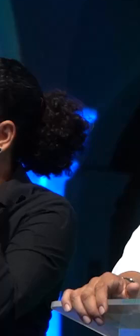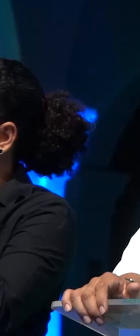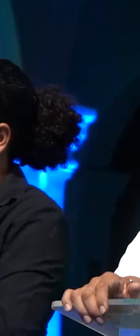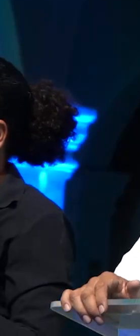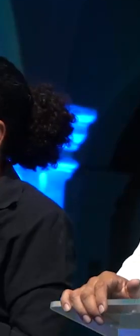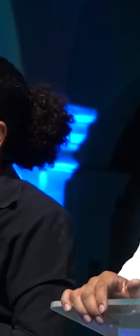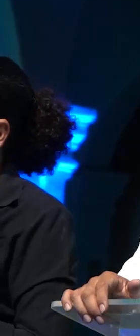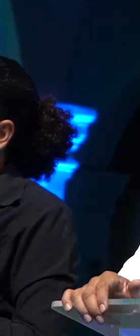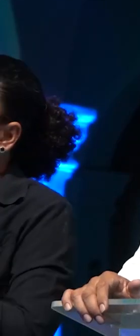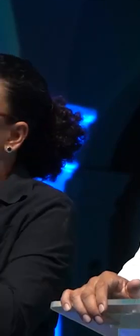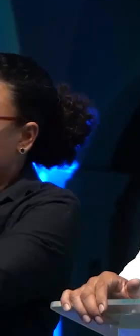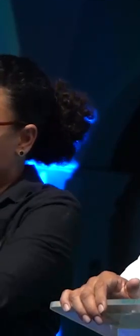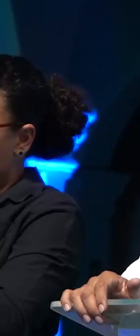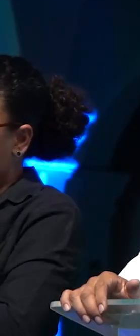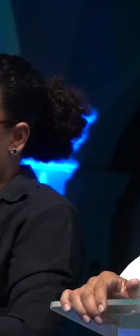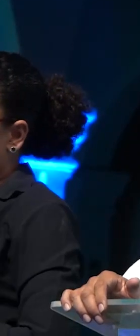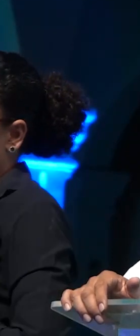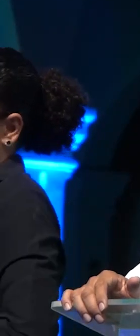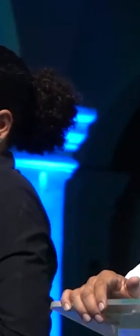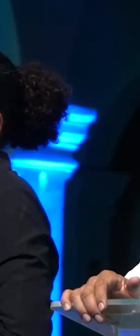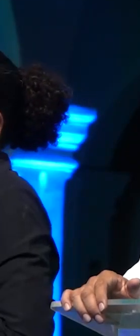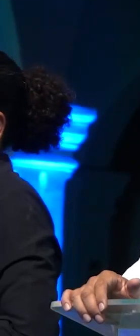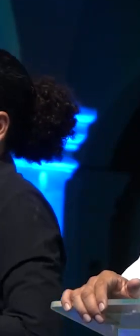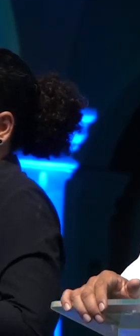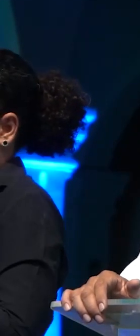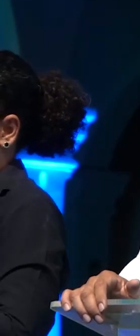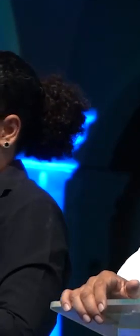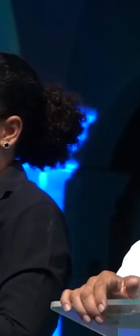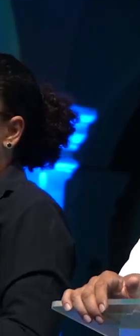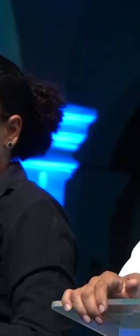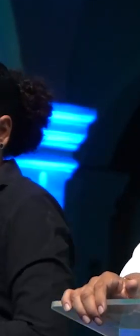me condecoró el doctor Pablo Vera Salazar, rector